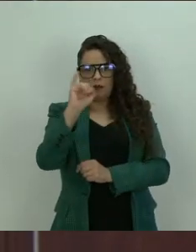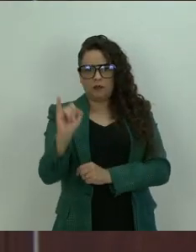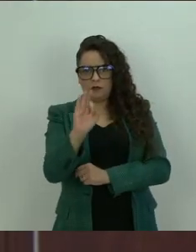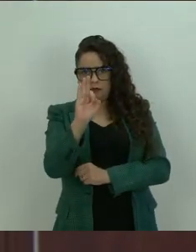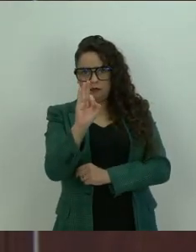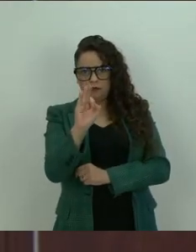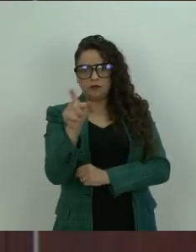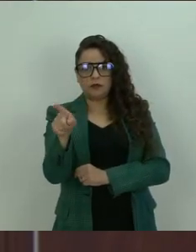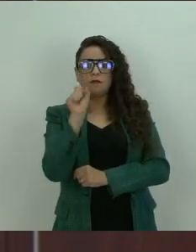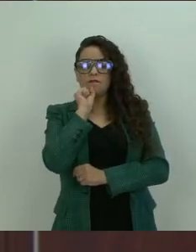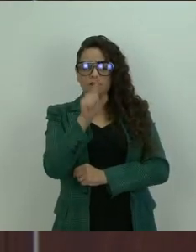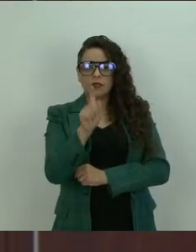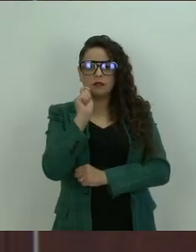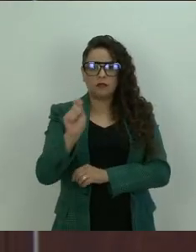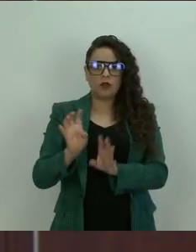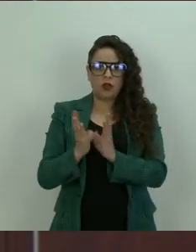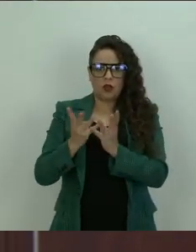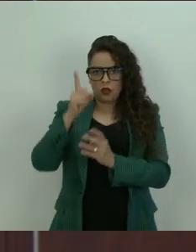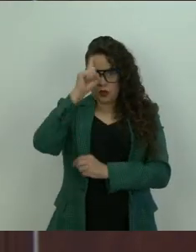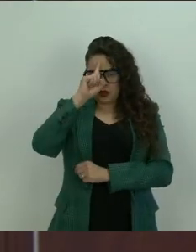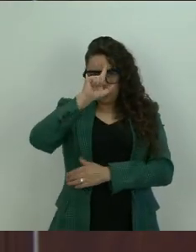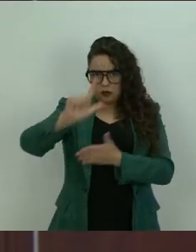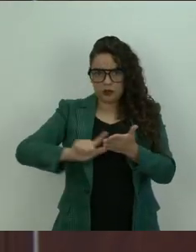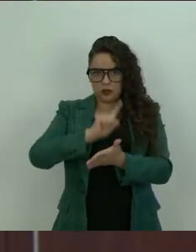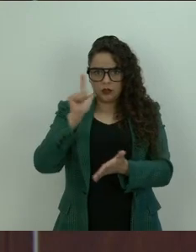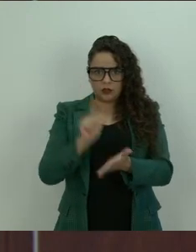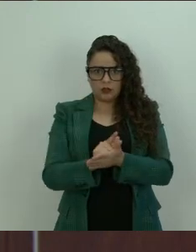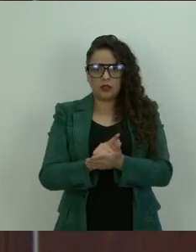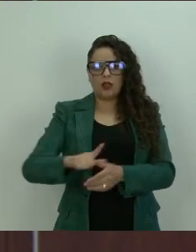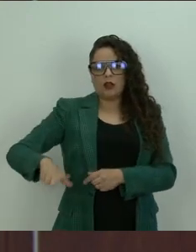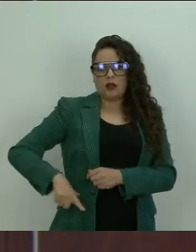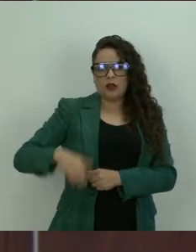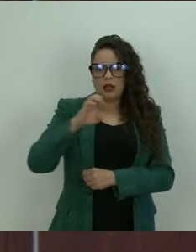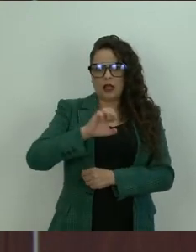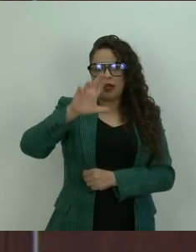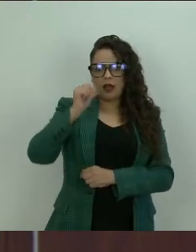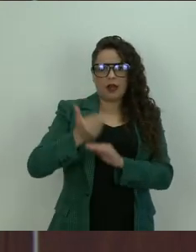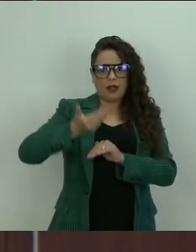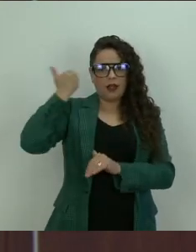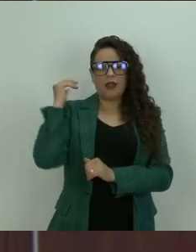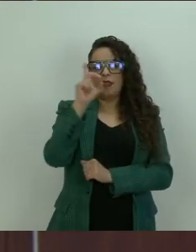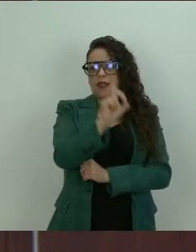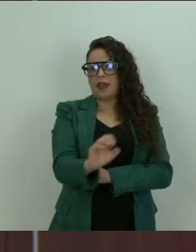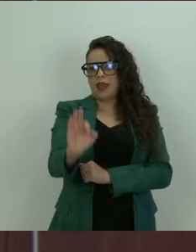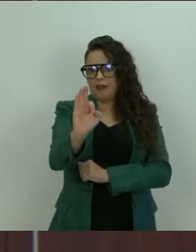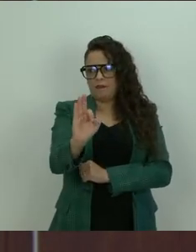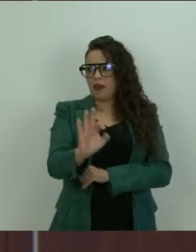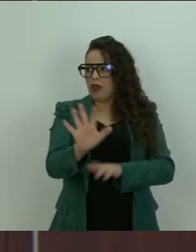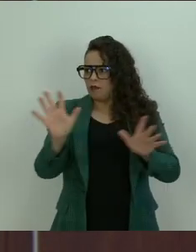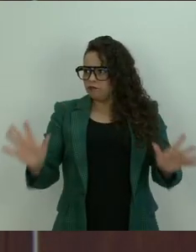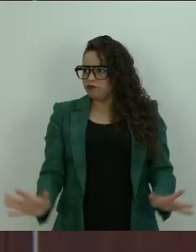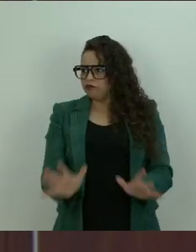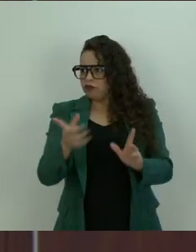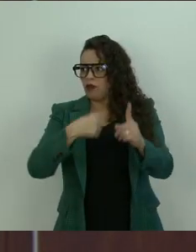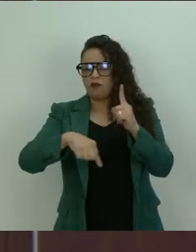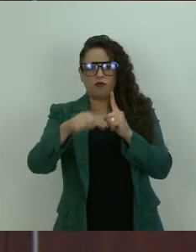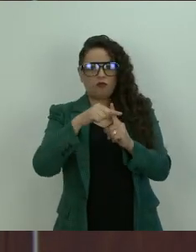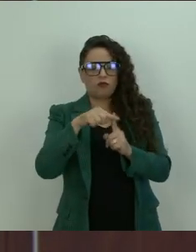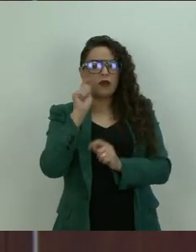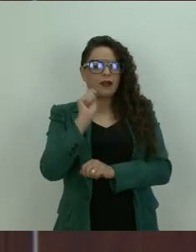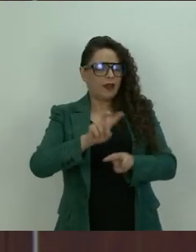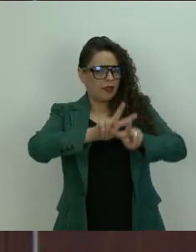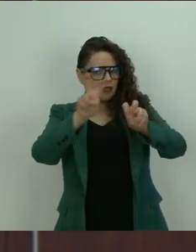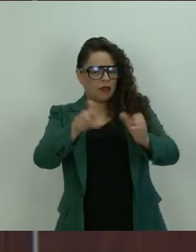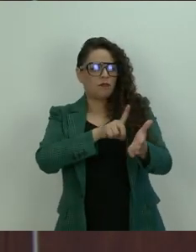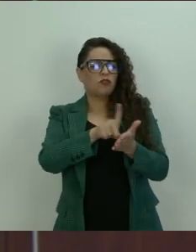consejera jurídica y de servicios legales del gobierno del entonces Distrito Federal. En ese cargo impulsó grandes avances en materia de derechos humanos,